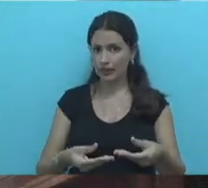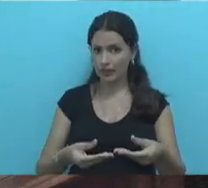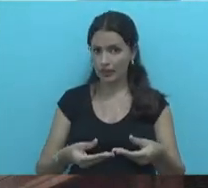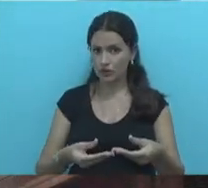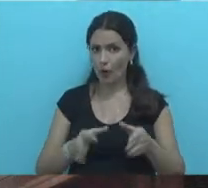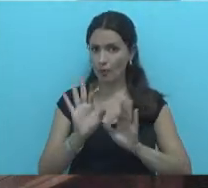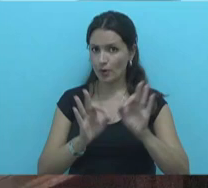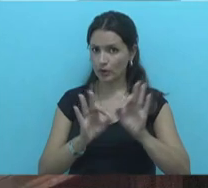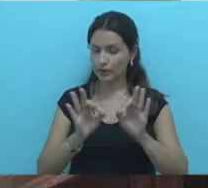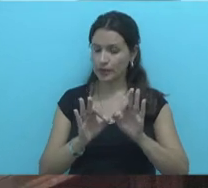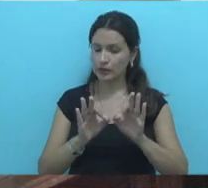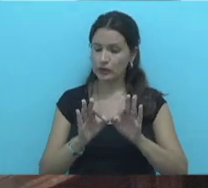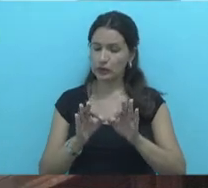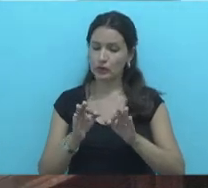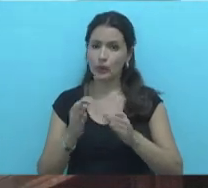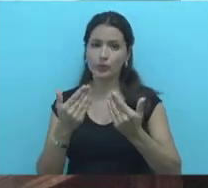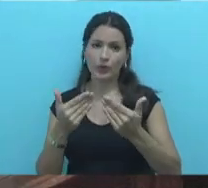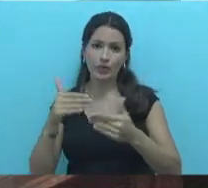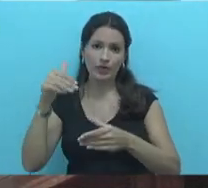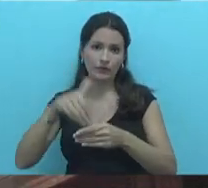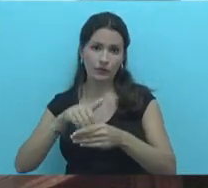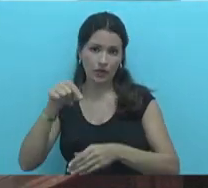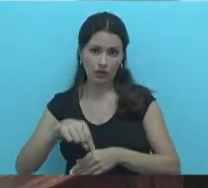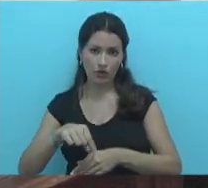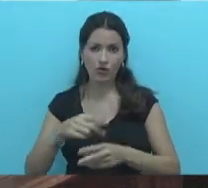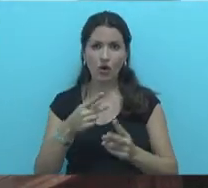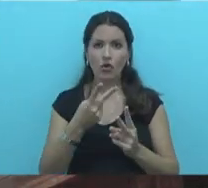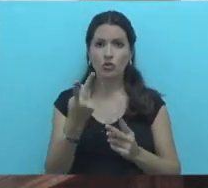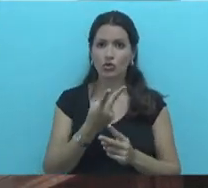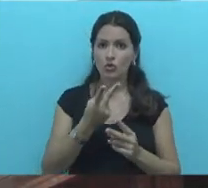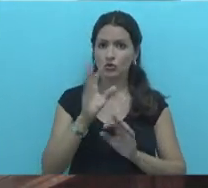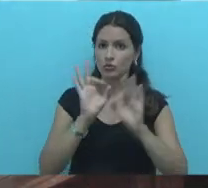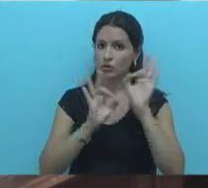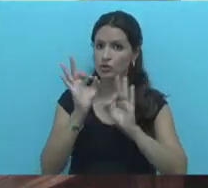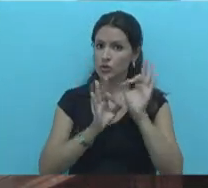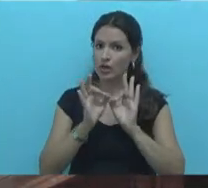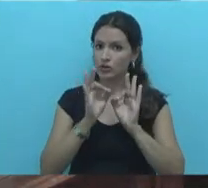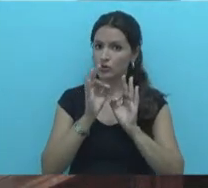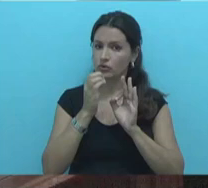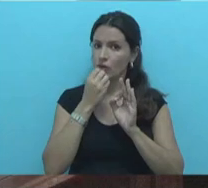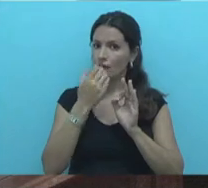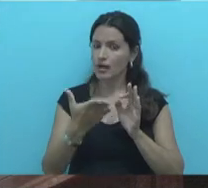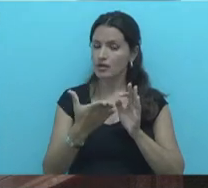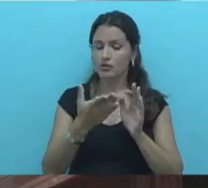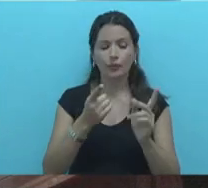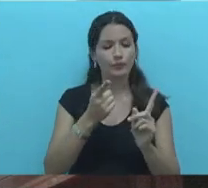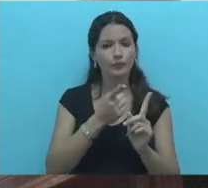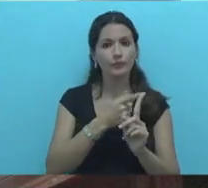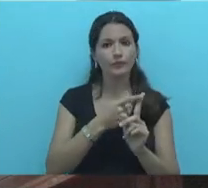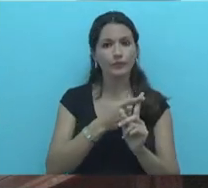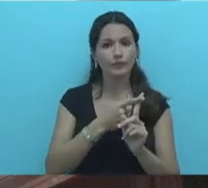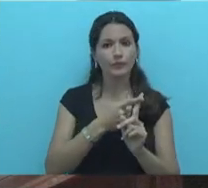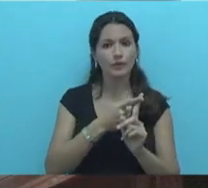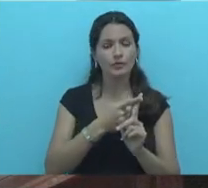en, para su tratamiento sobre tablas, dos proyectos de declaración, donde uno de ellos expresamos